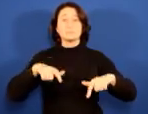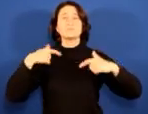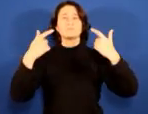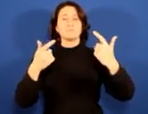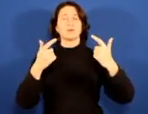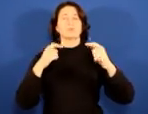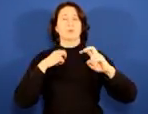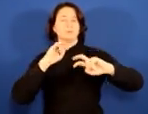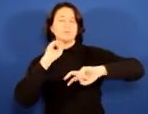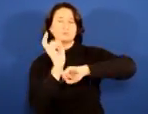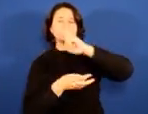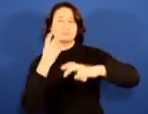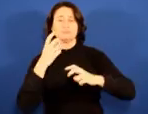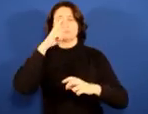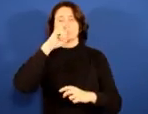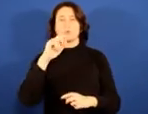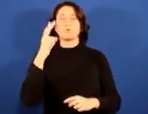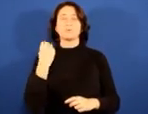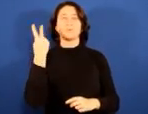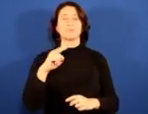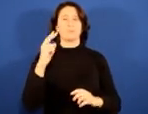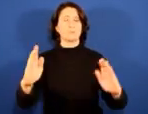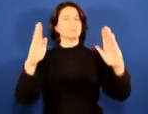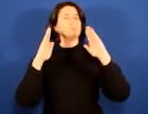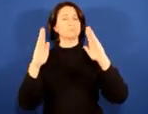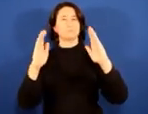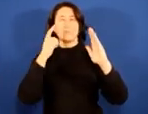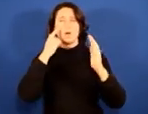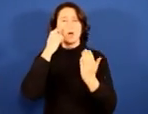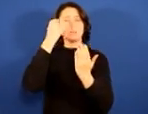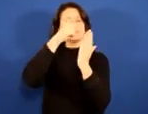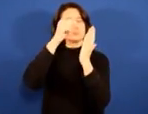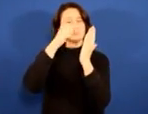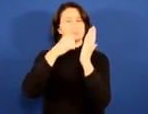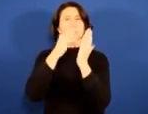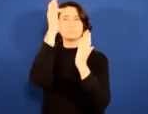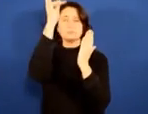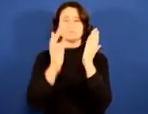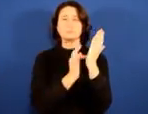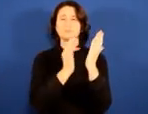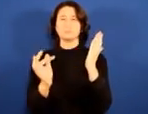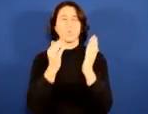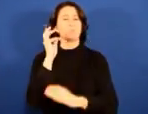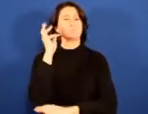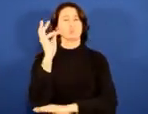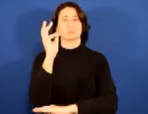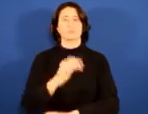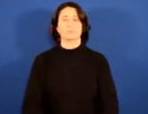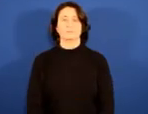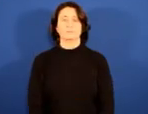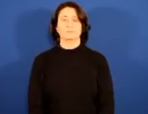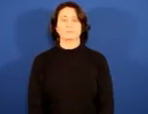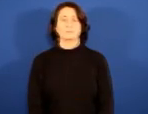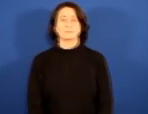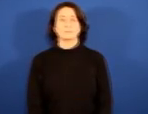han reutilizado casi 3.000 toneladas de residuos en lo que llevamos de año, muy por encima de las 1.177 toneladas